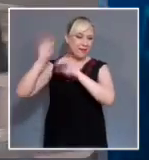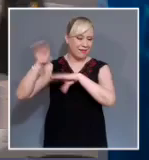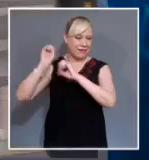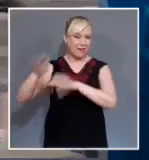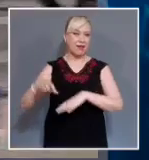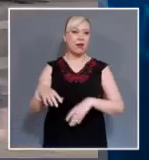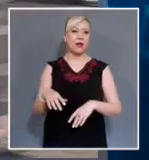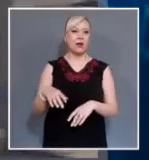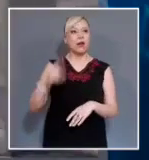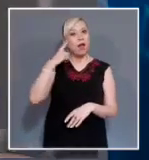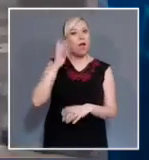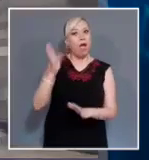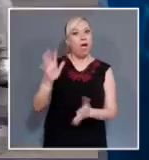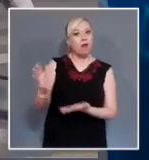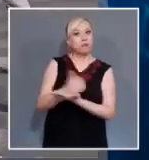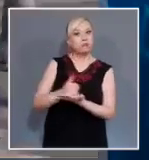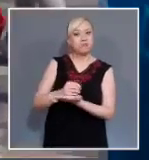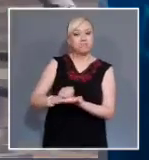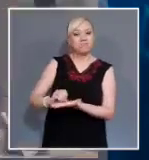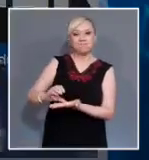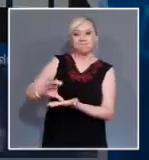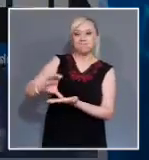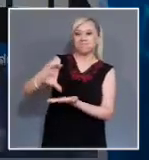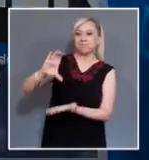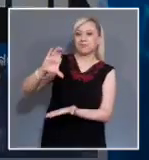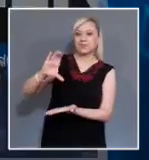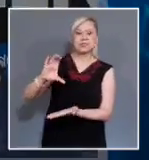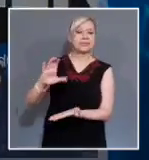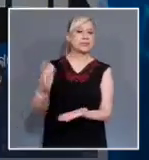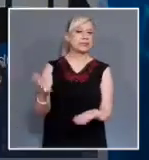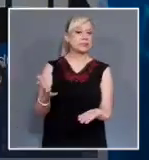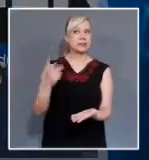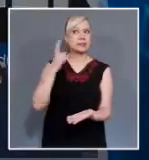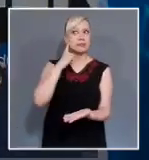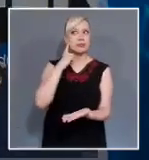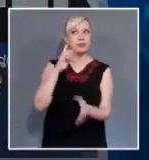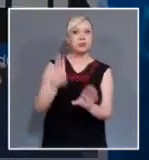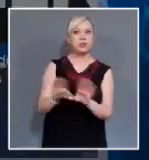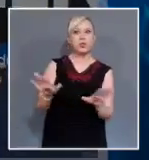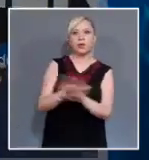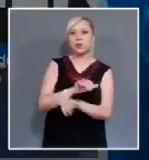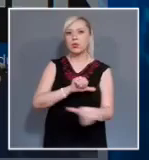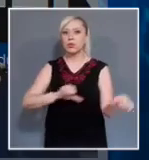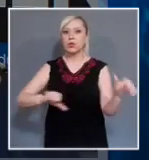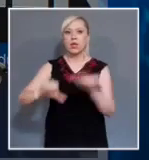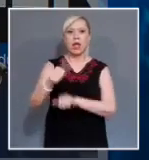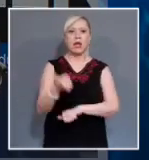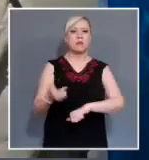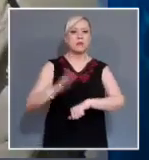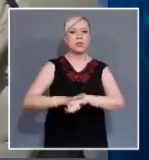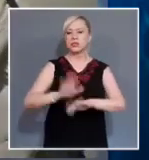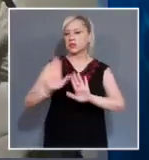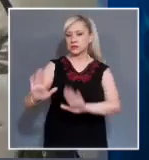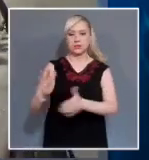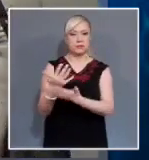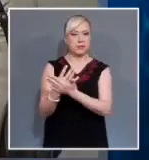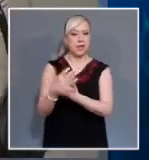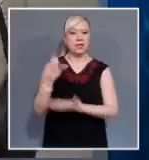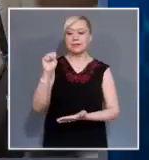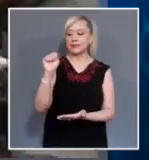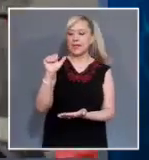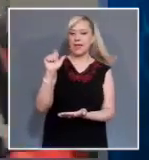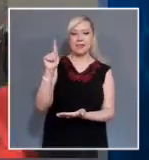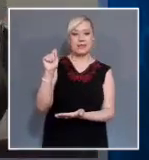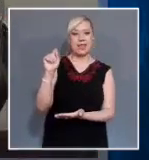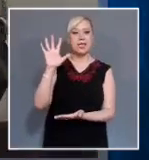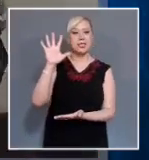por lo que aún están suspendidos los cambios de administradora dijo que del total de recursos del zar superior a cinco punto cuatro billones